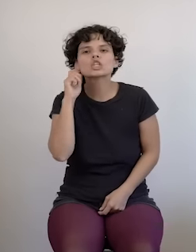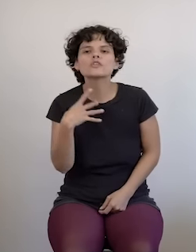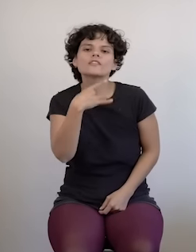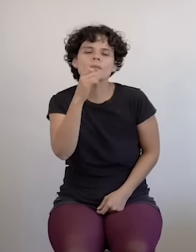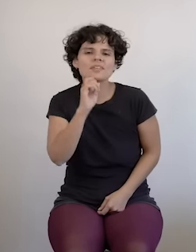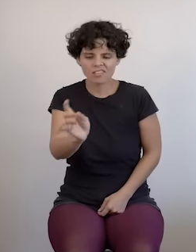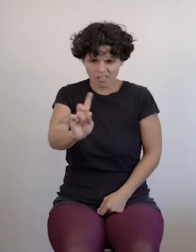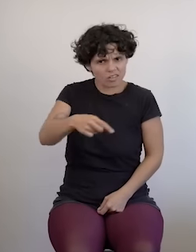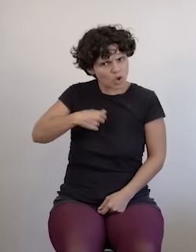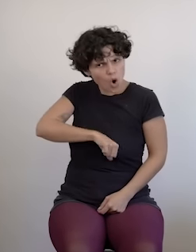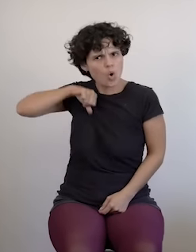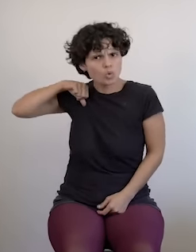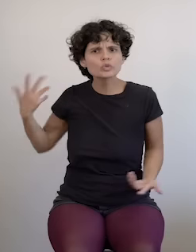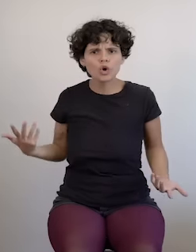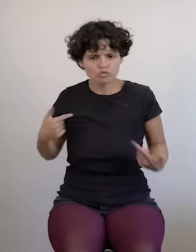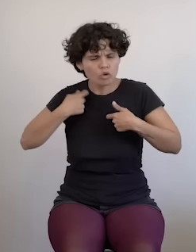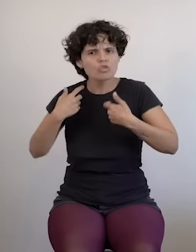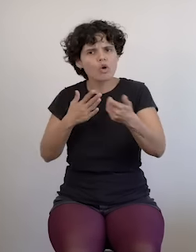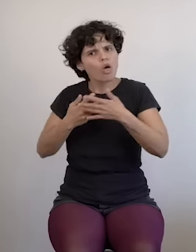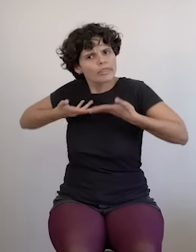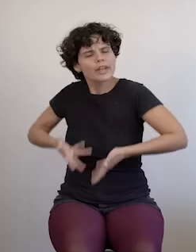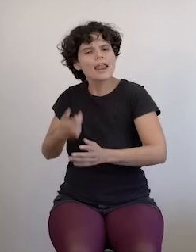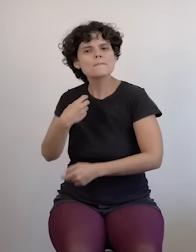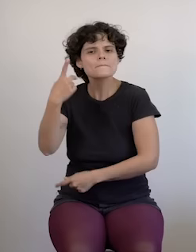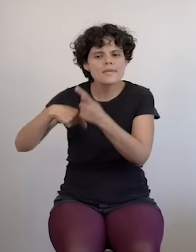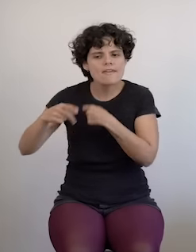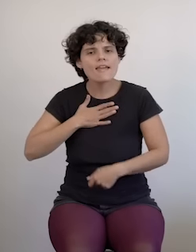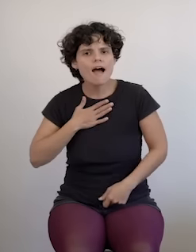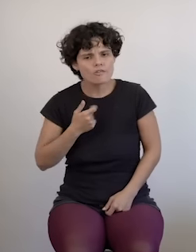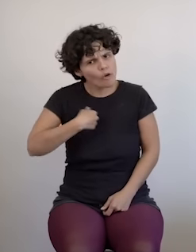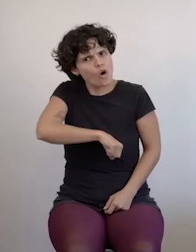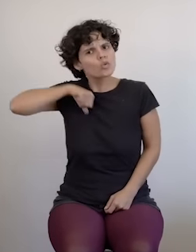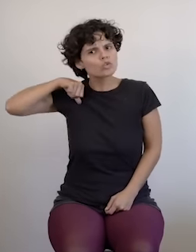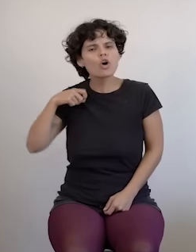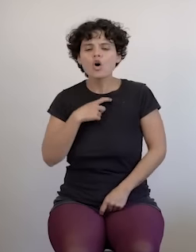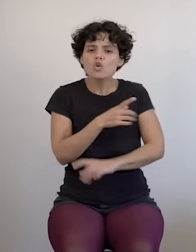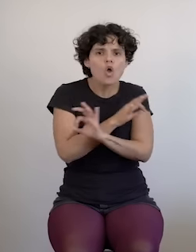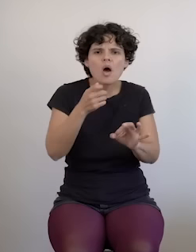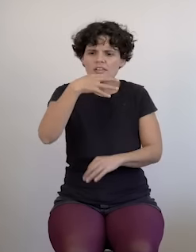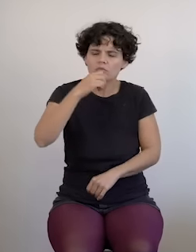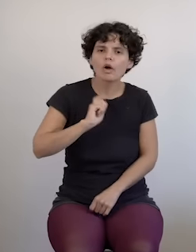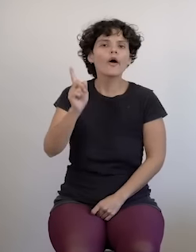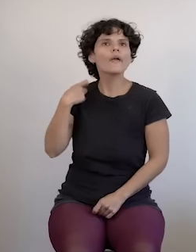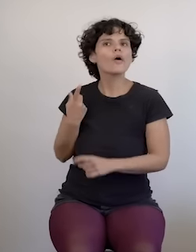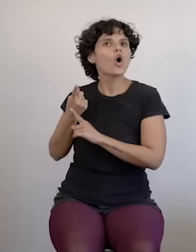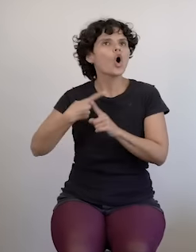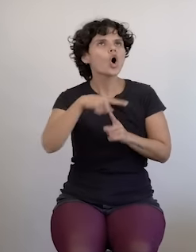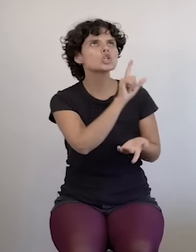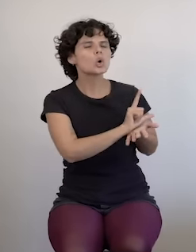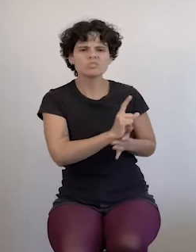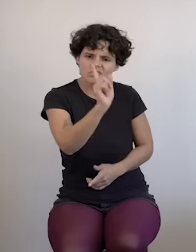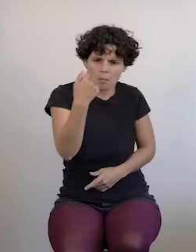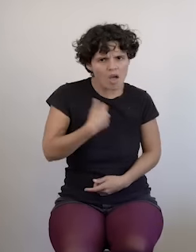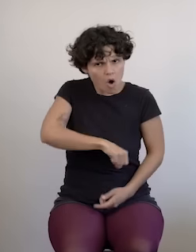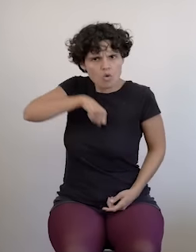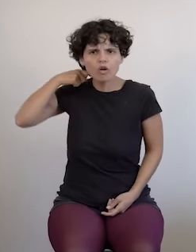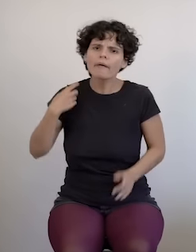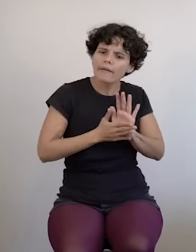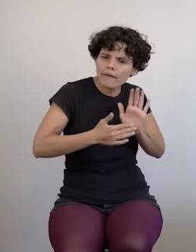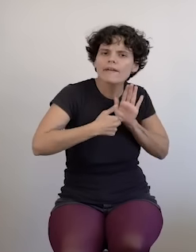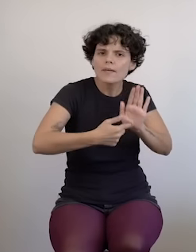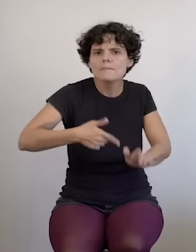sentimos orgullosos de dónde venimos. En un momento hemos negado de dónde venimos. Nosotros más orgullo tenemos, porque